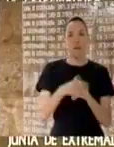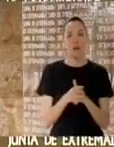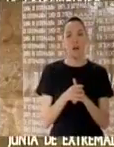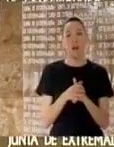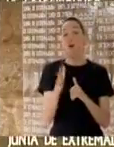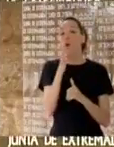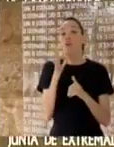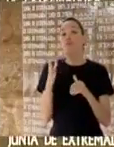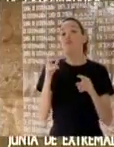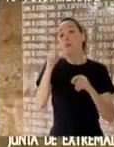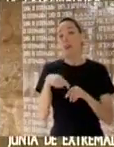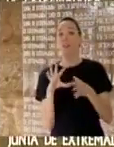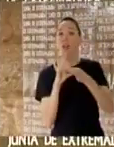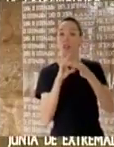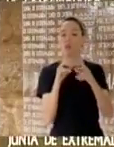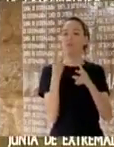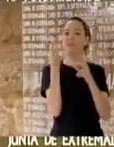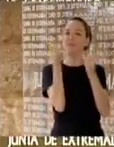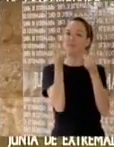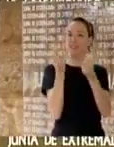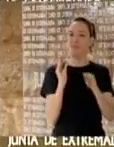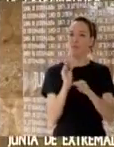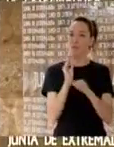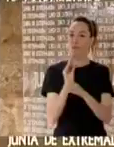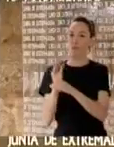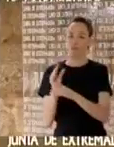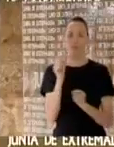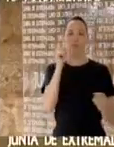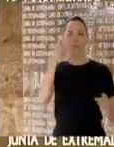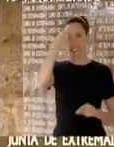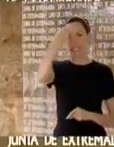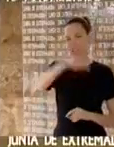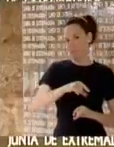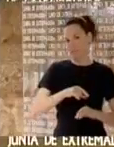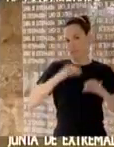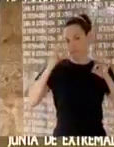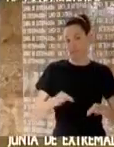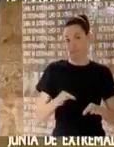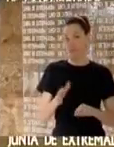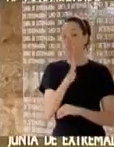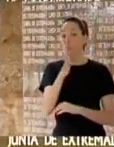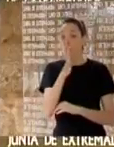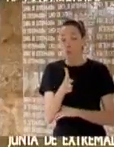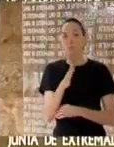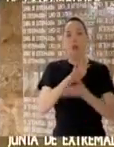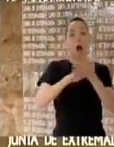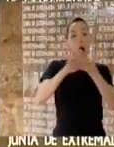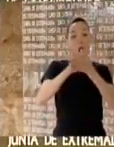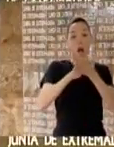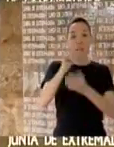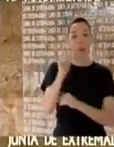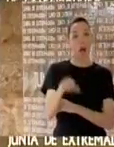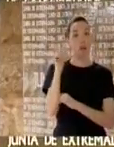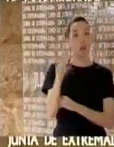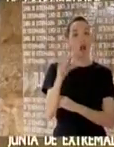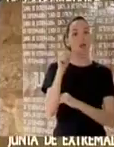solamente hoy en esta breve intervención que ha hecho, porque me consta y además siempre ocupa buena parte de las conversaciones que hemos tenido